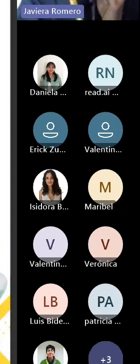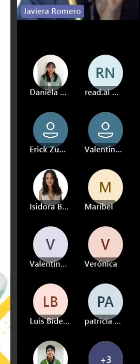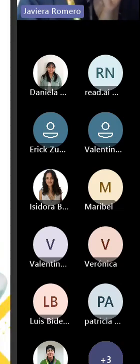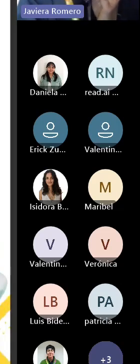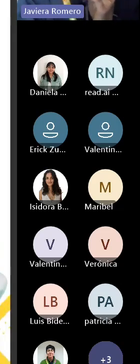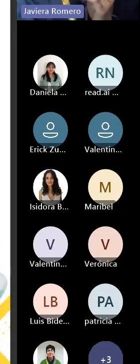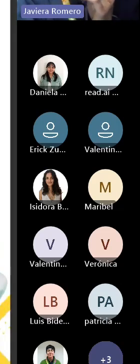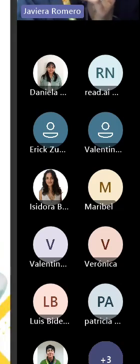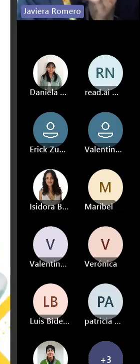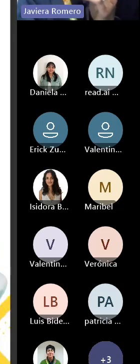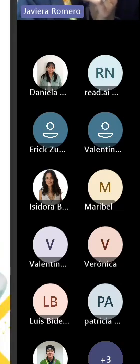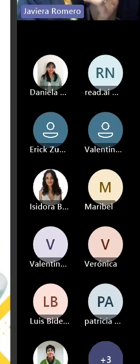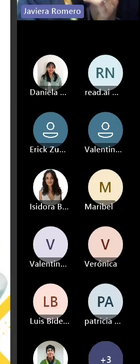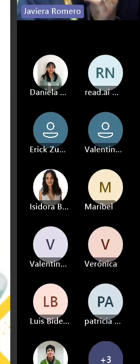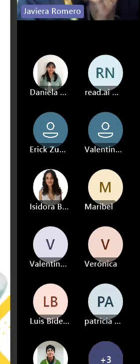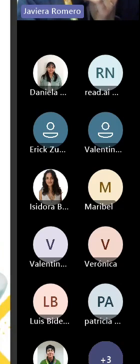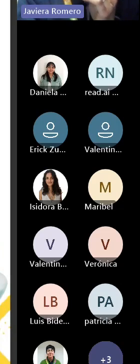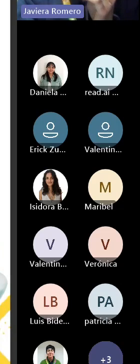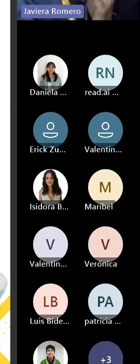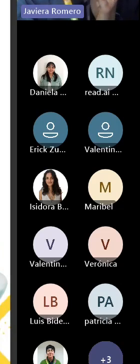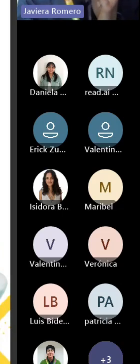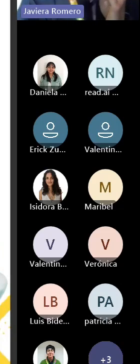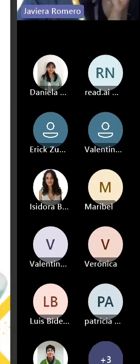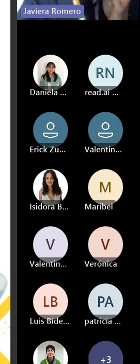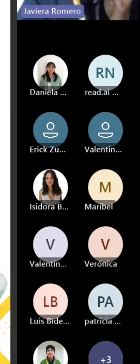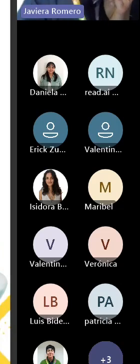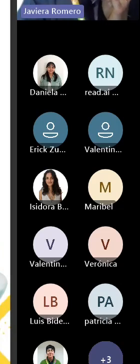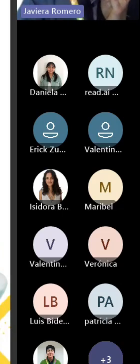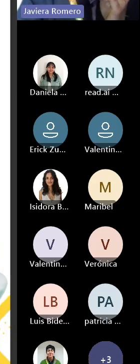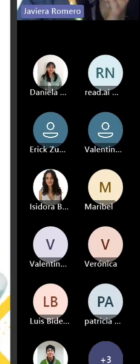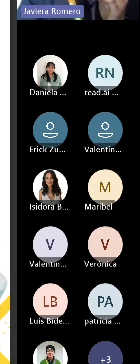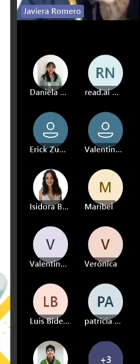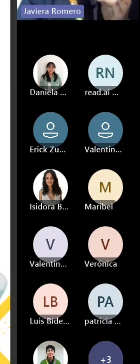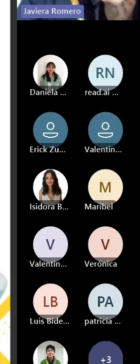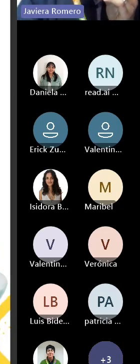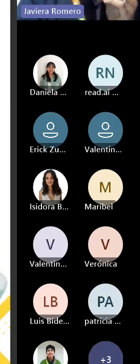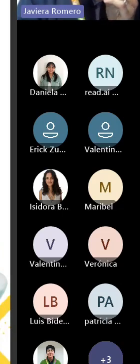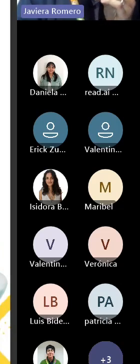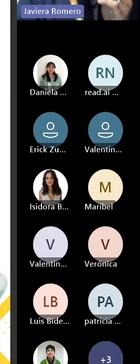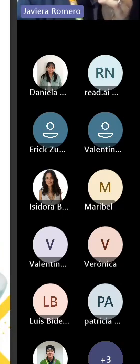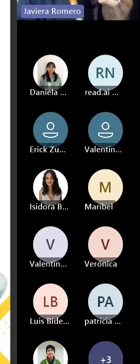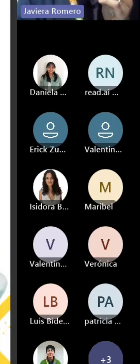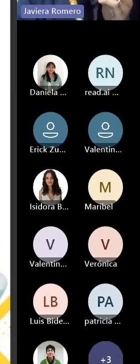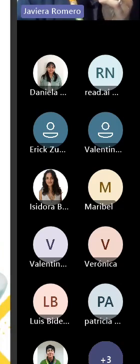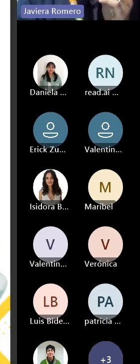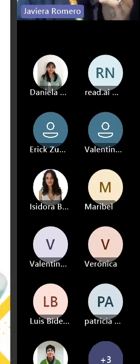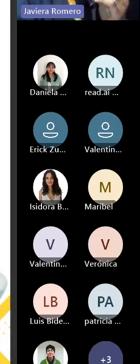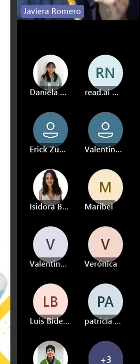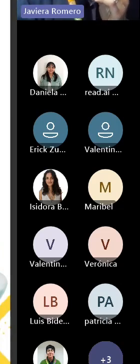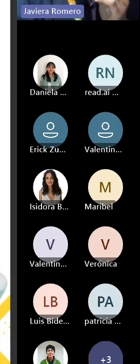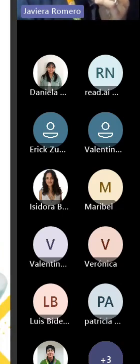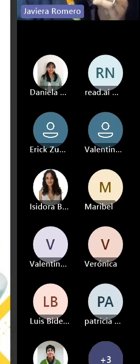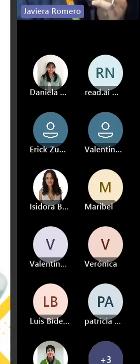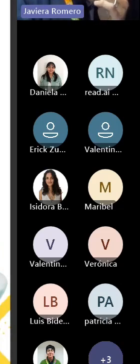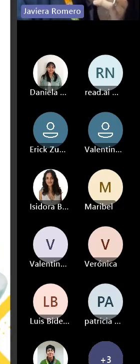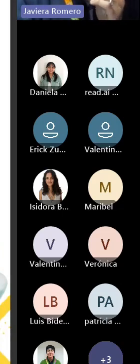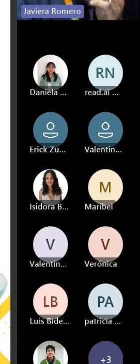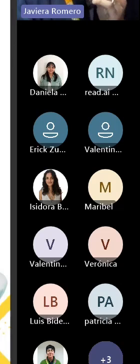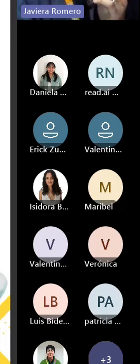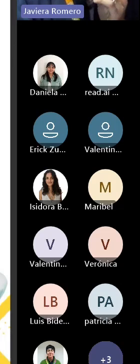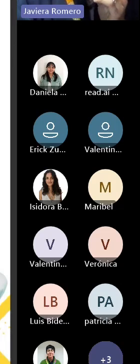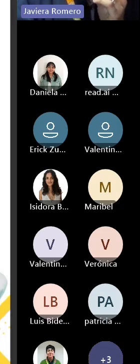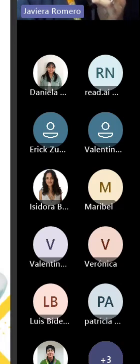que potencie los distintos factores protectores y que incluya la participación de todos, ¿ya? Hoy en día, en